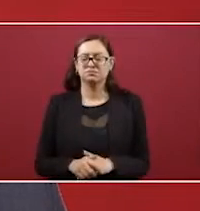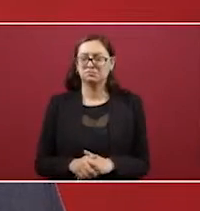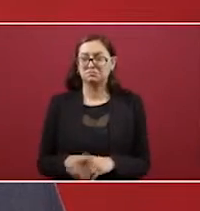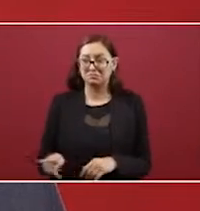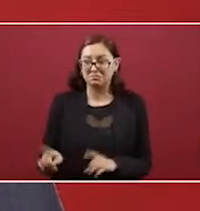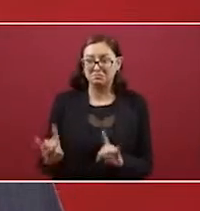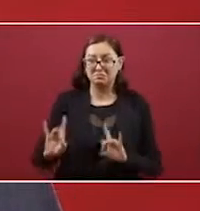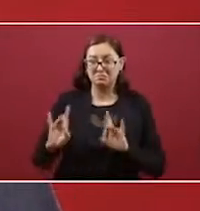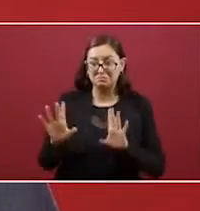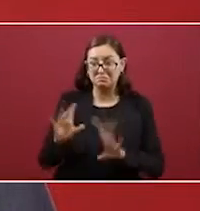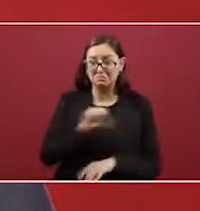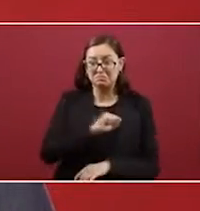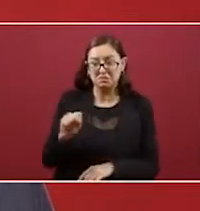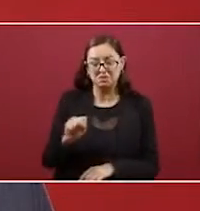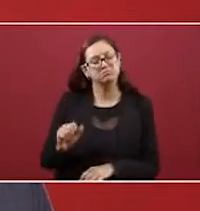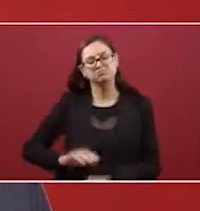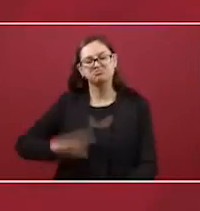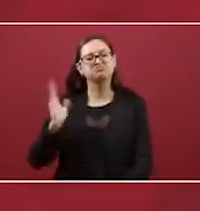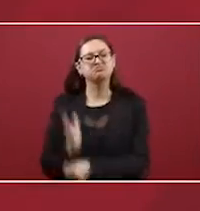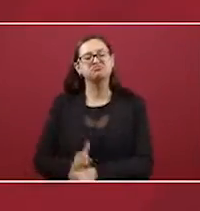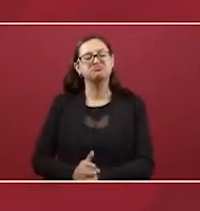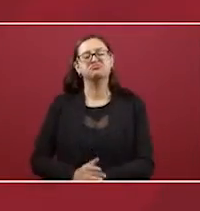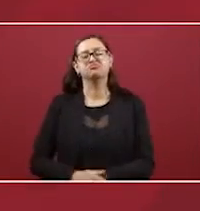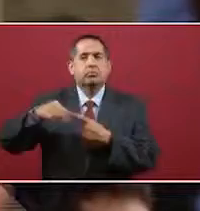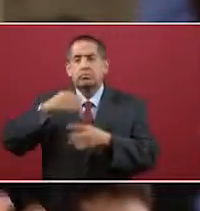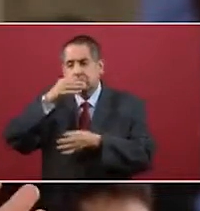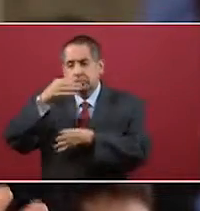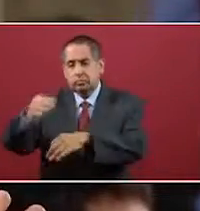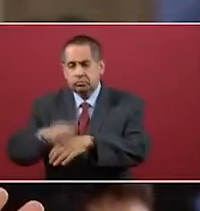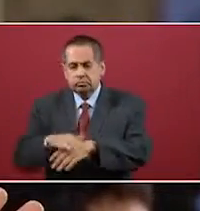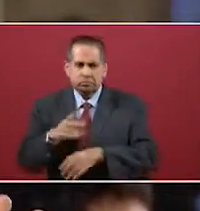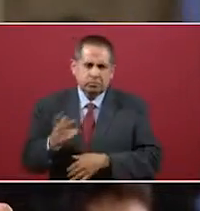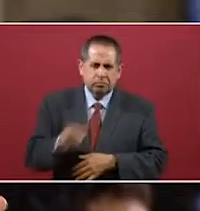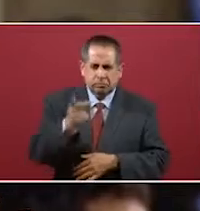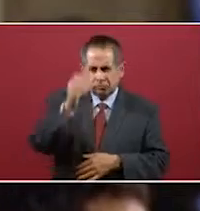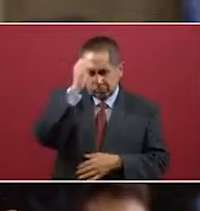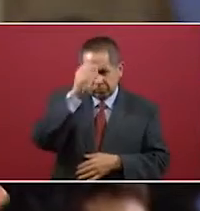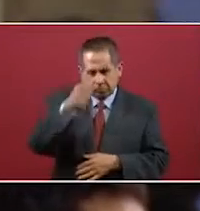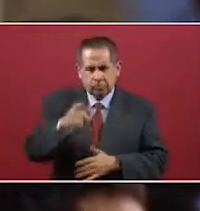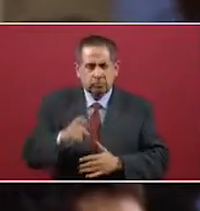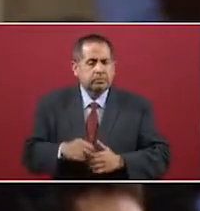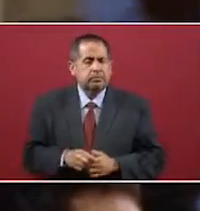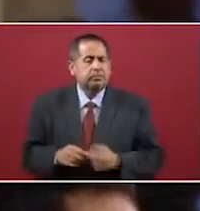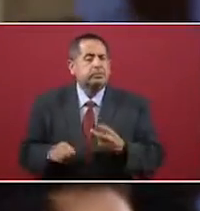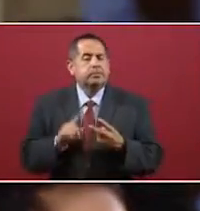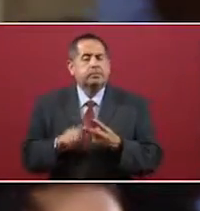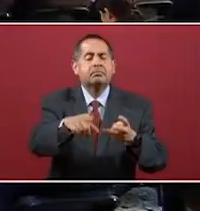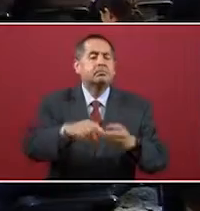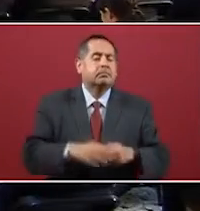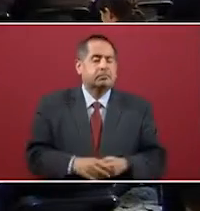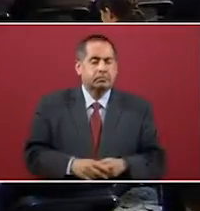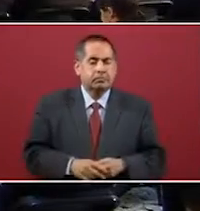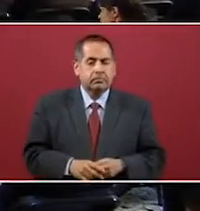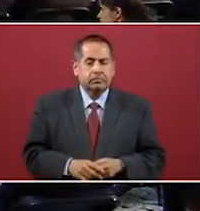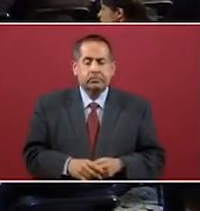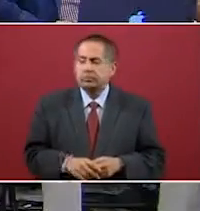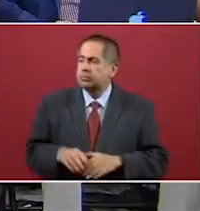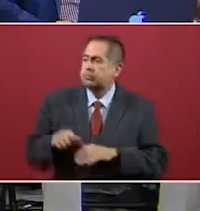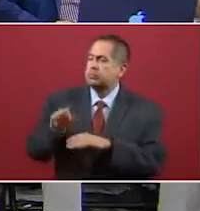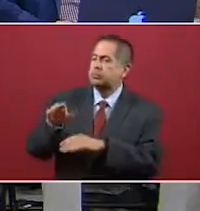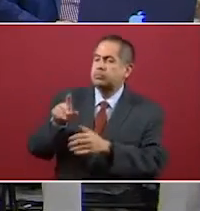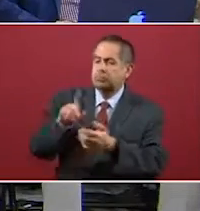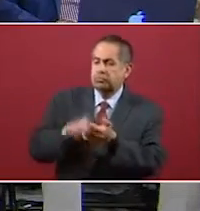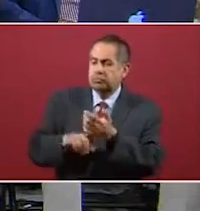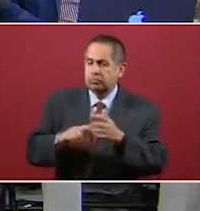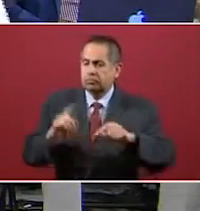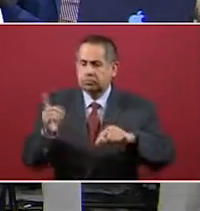réplica a la crítica hacia el presidente y su gobierno especialmente a quienes cubren las conferencias matutinas mediante expresiones de